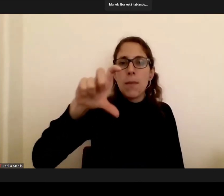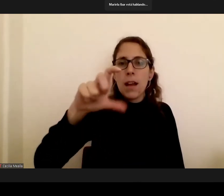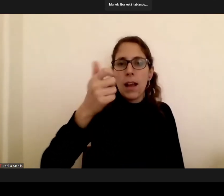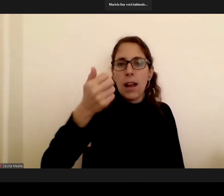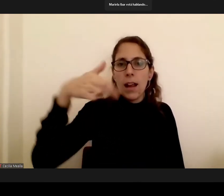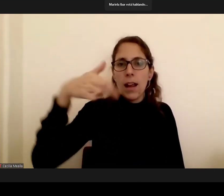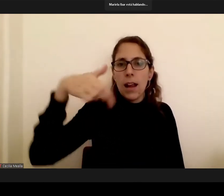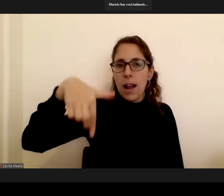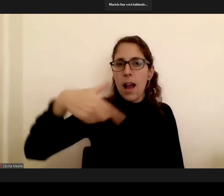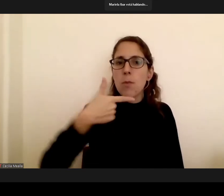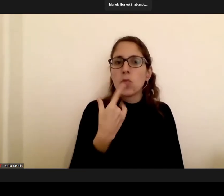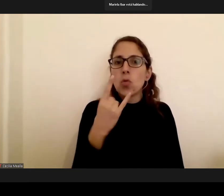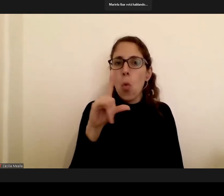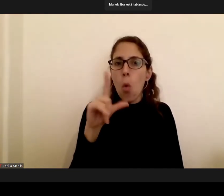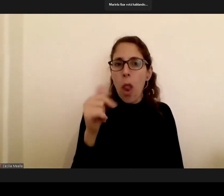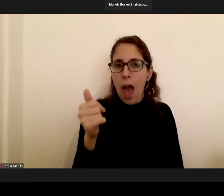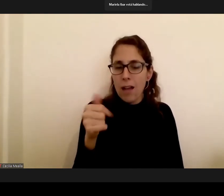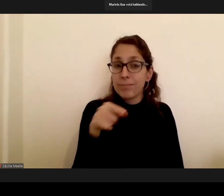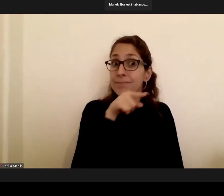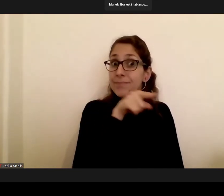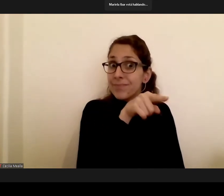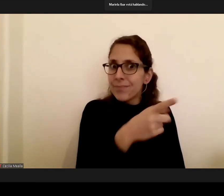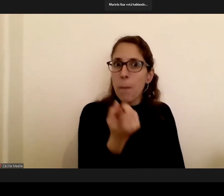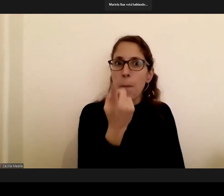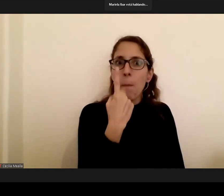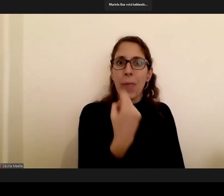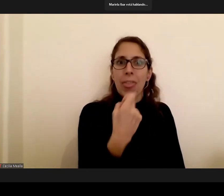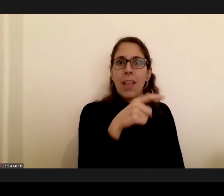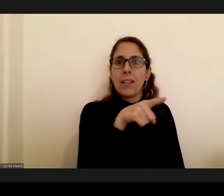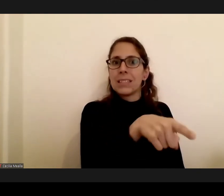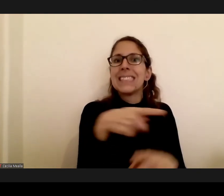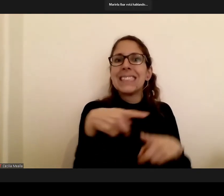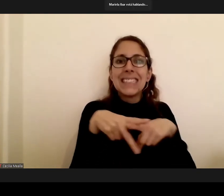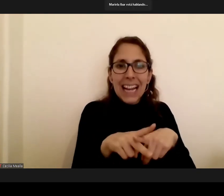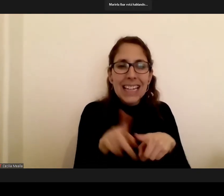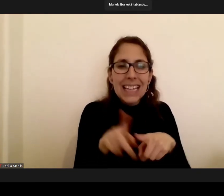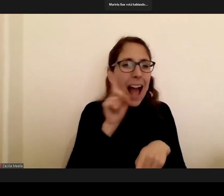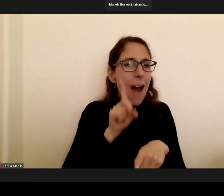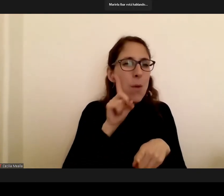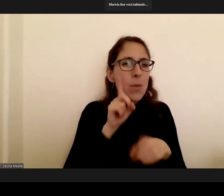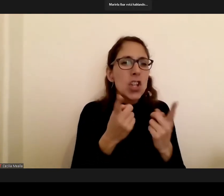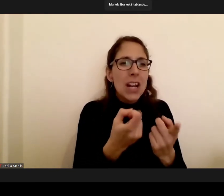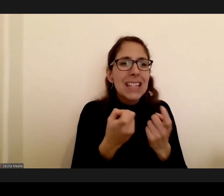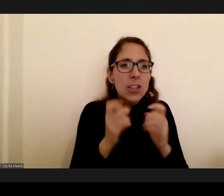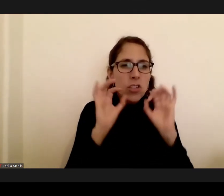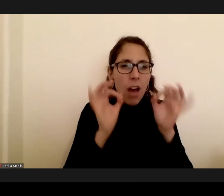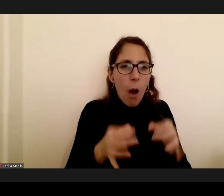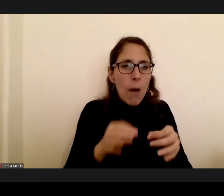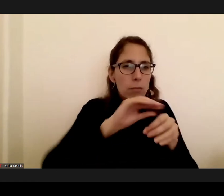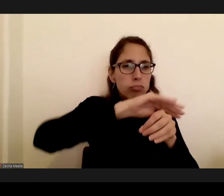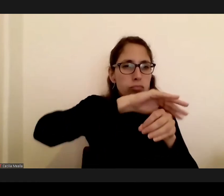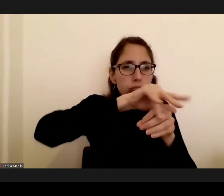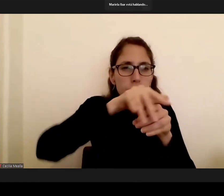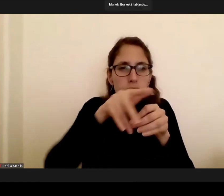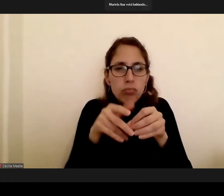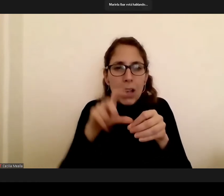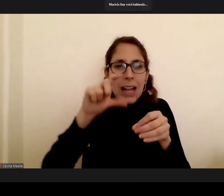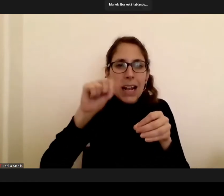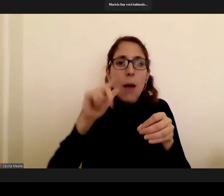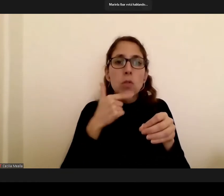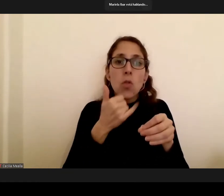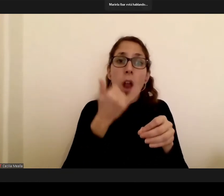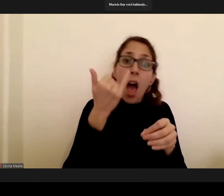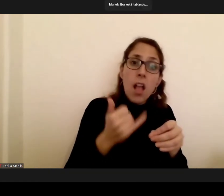una técnica que se utiliza para evidenciar la cápsula, ¿sí? Eso es lo que tienen que poner. Es una imagen